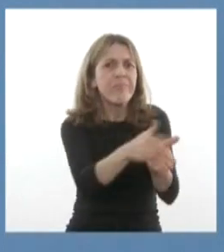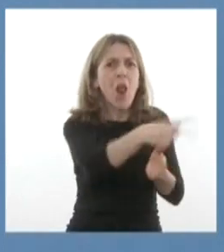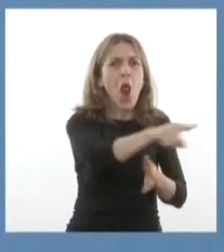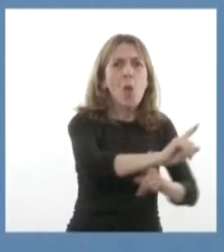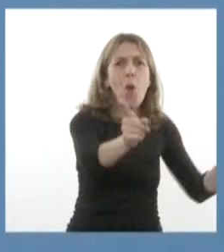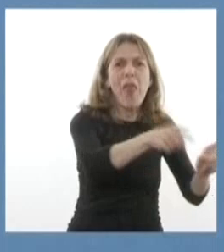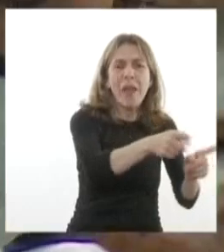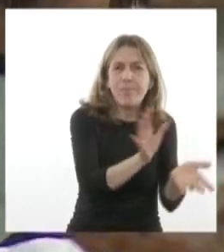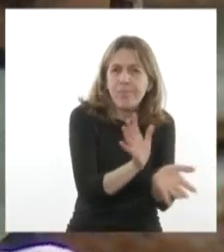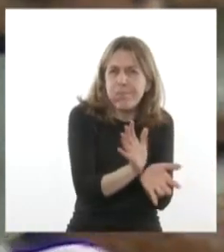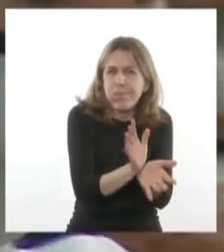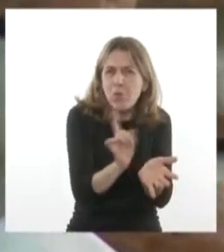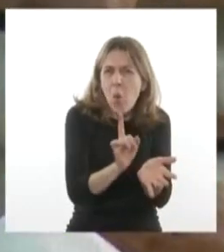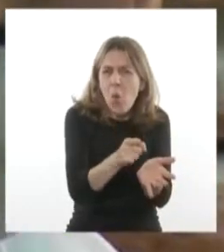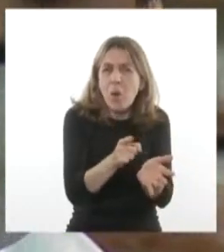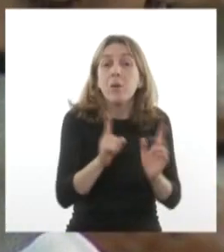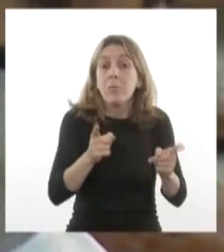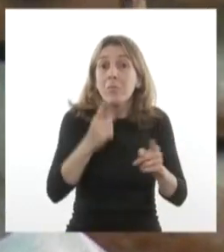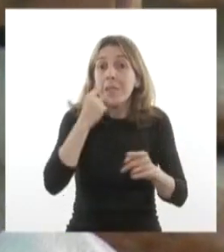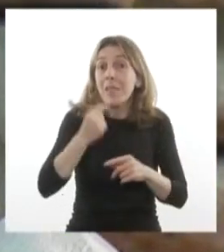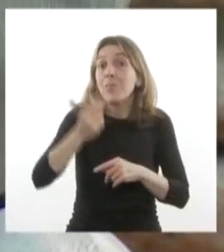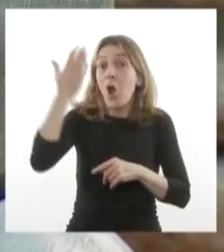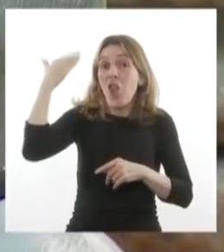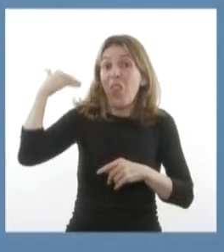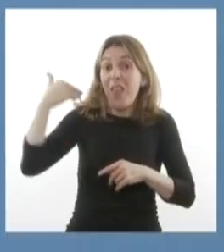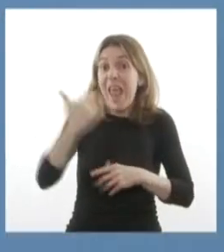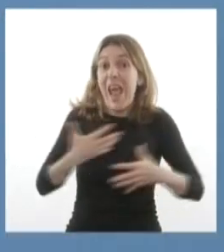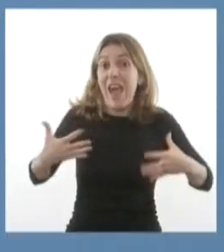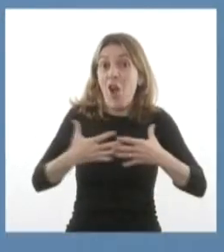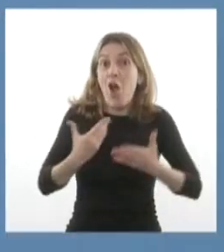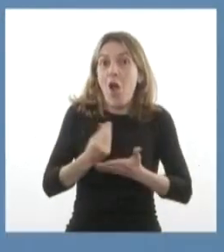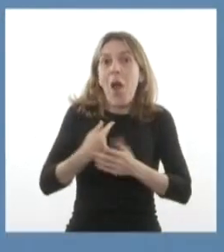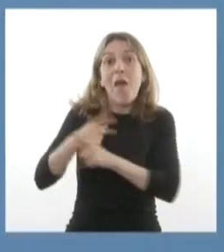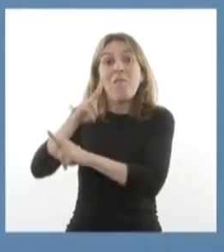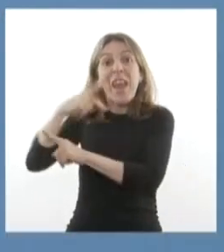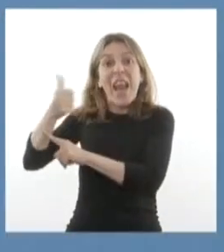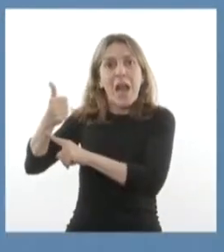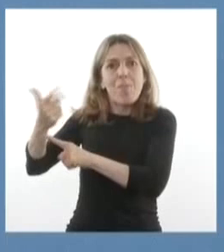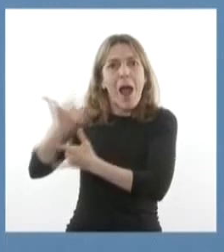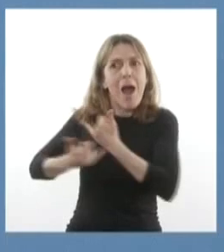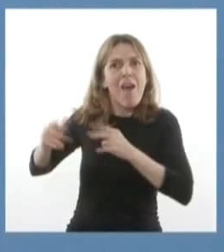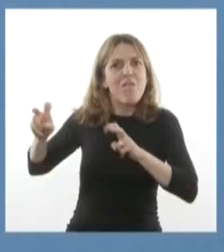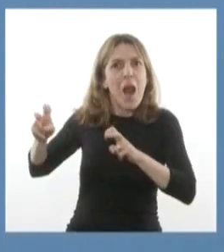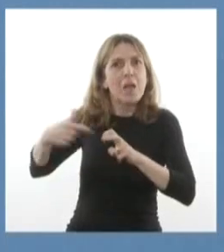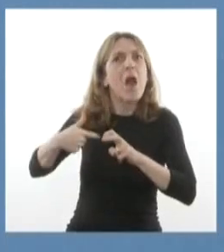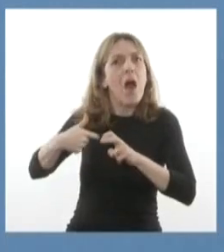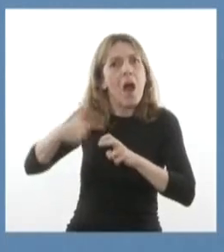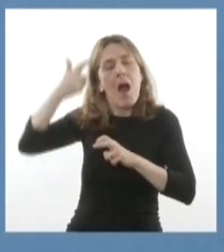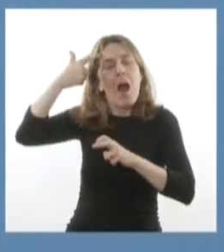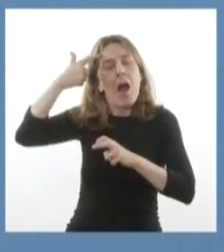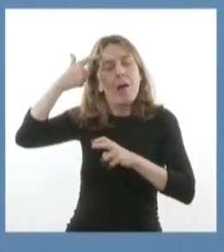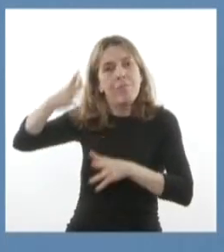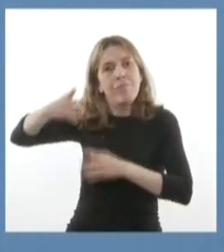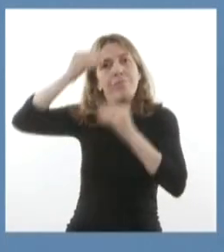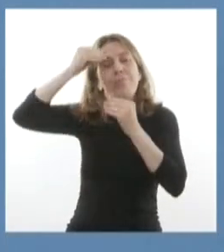Y desde ese día, con esa certeza y con aquella frase que me quedó de Vilma dando vuelta, ella no se, creo